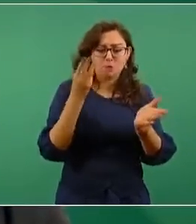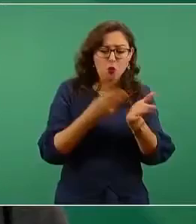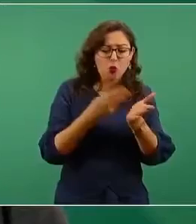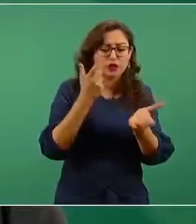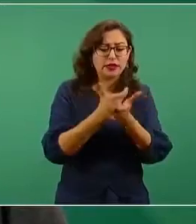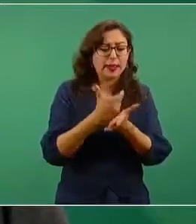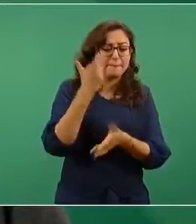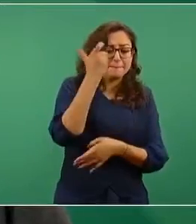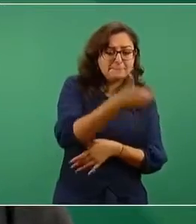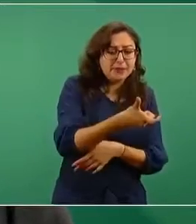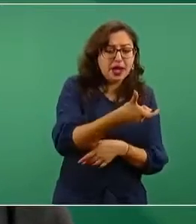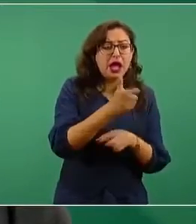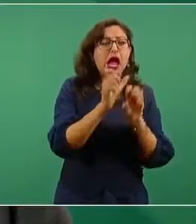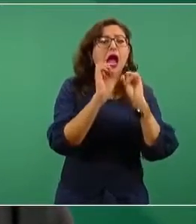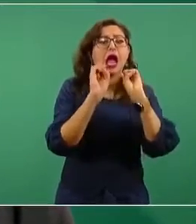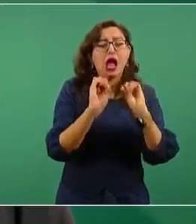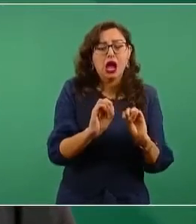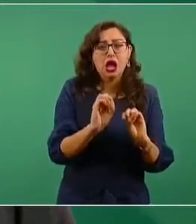multa o